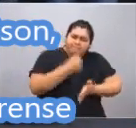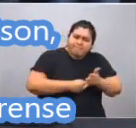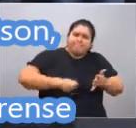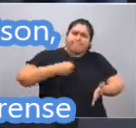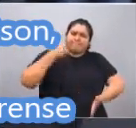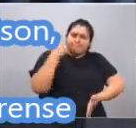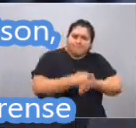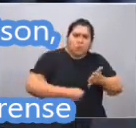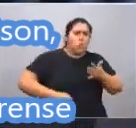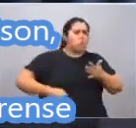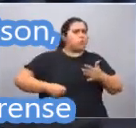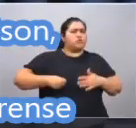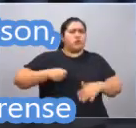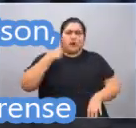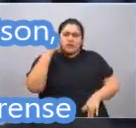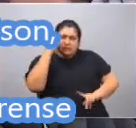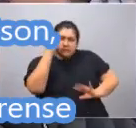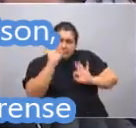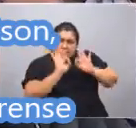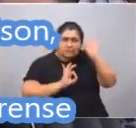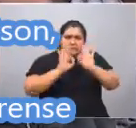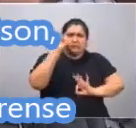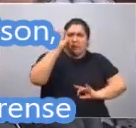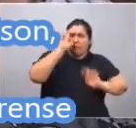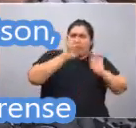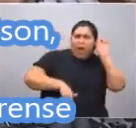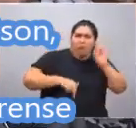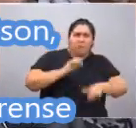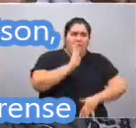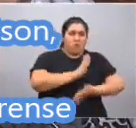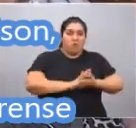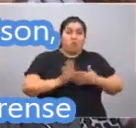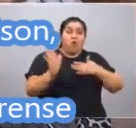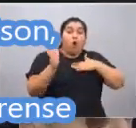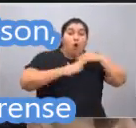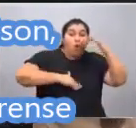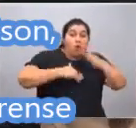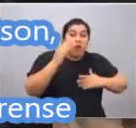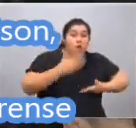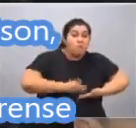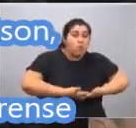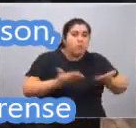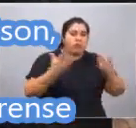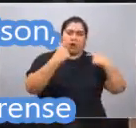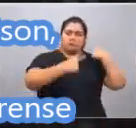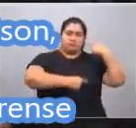sacrificio, con inteligencia, la obra pública se sigue.